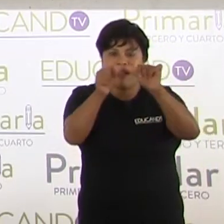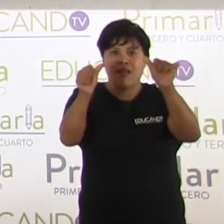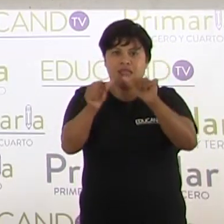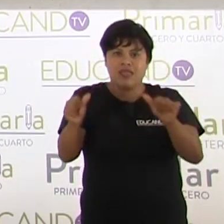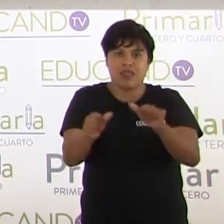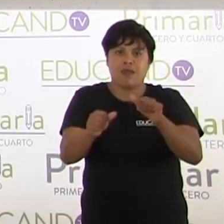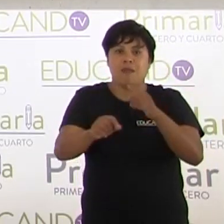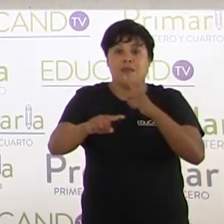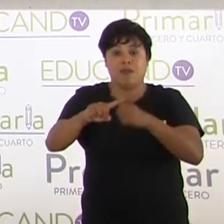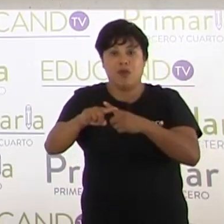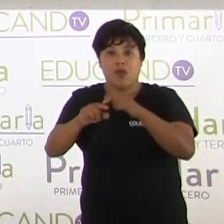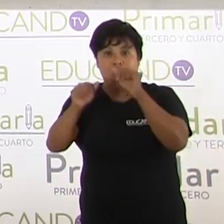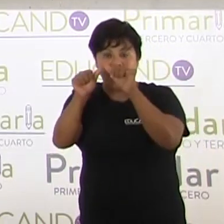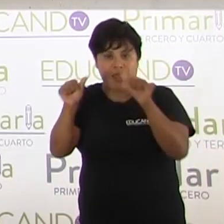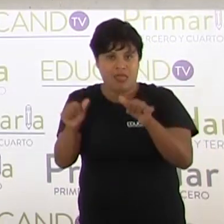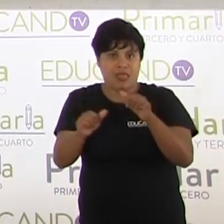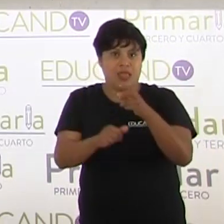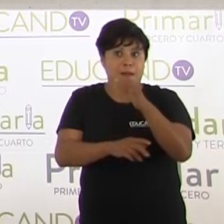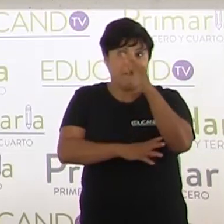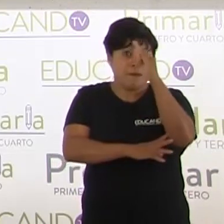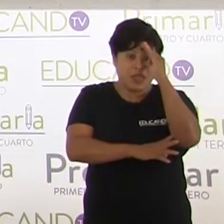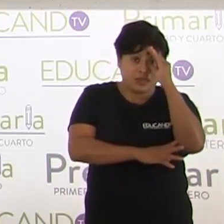por arte. Consideran